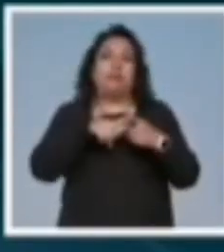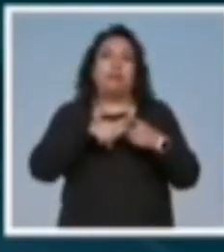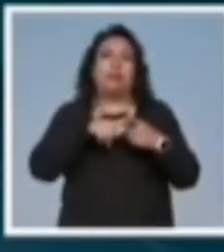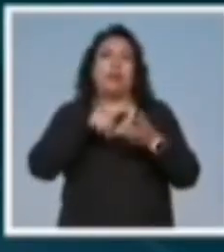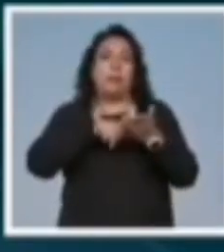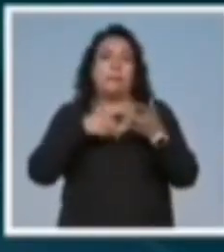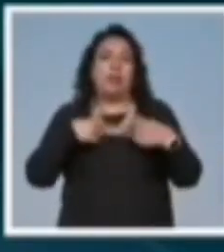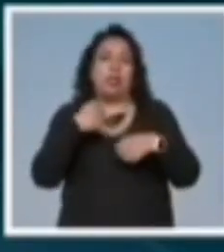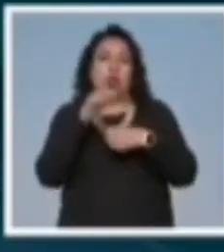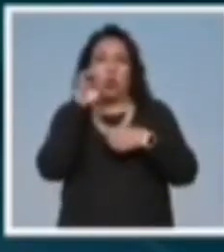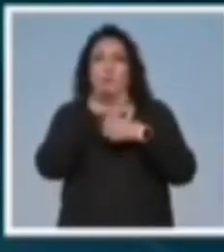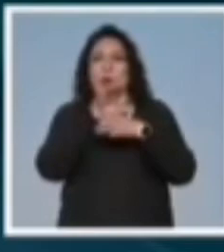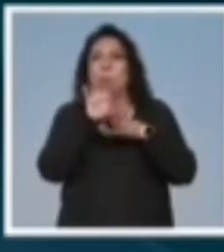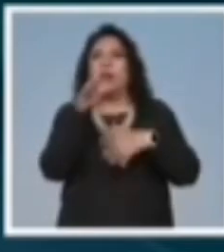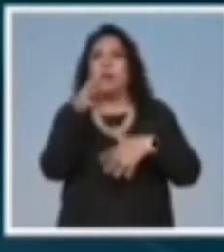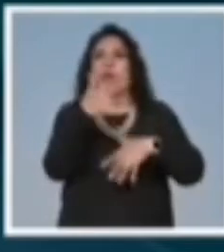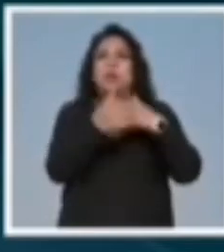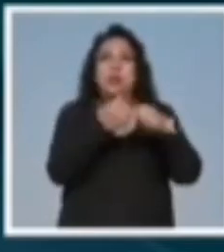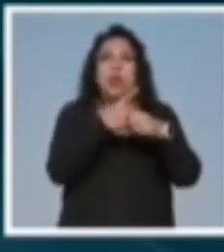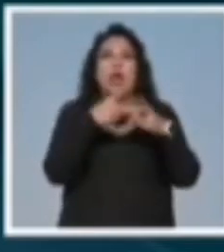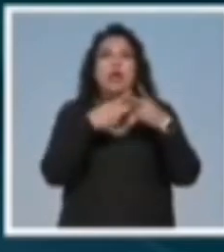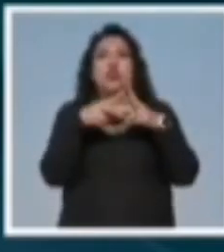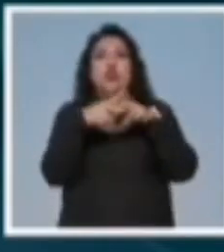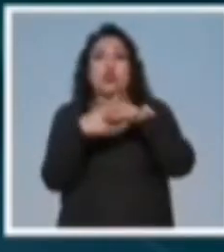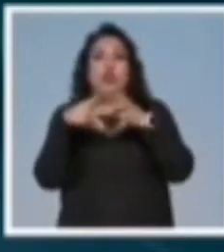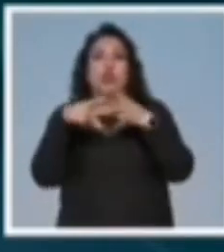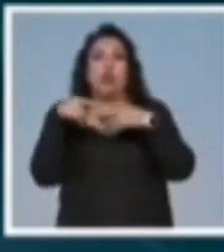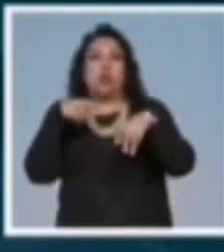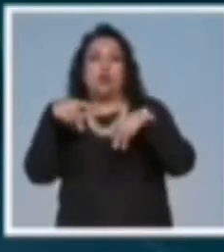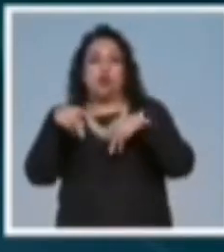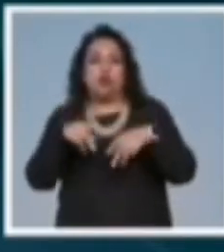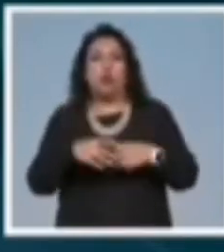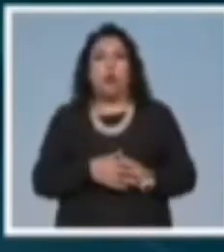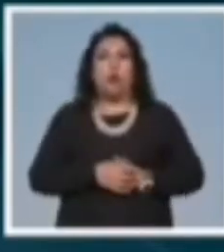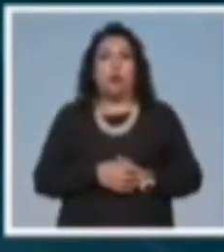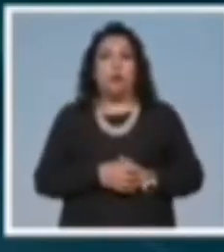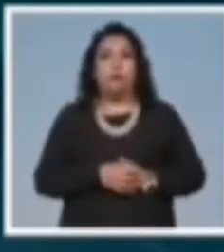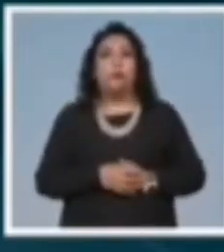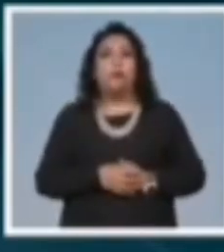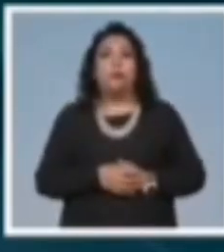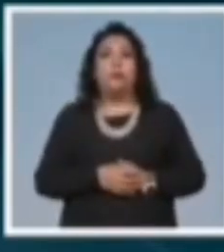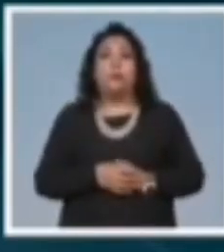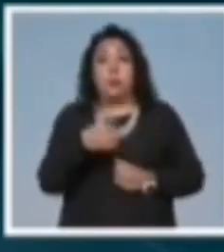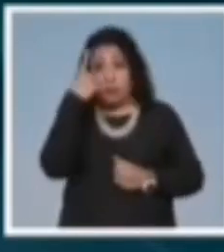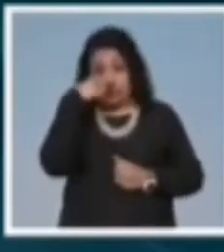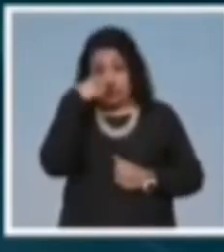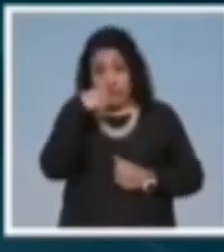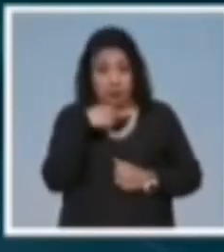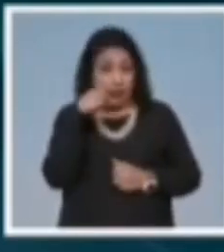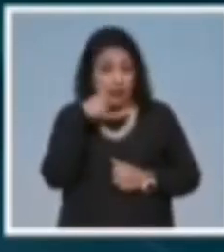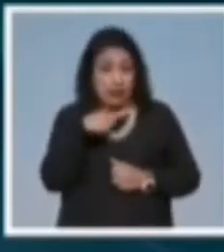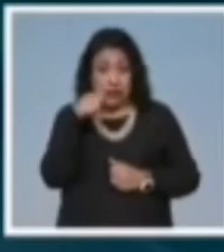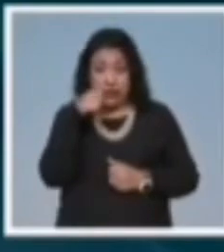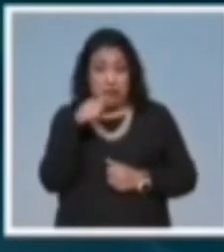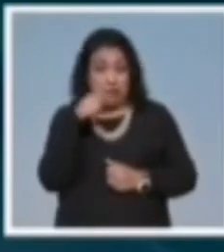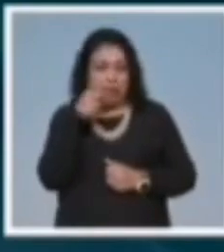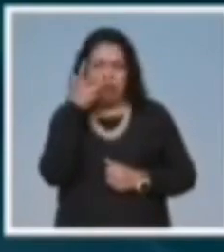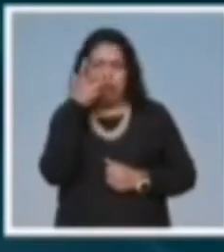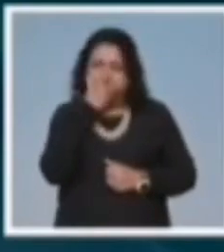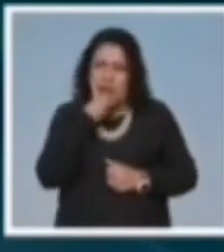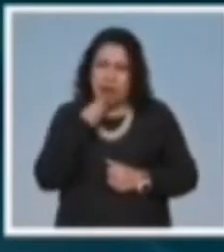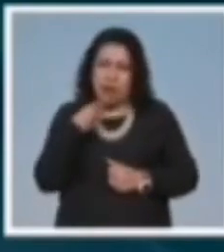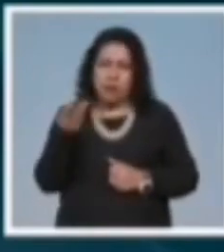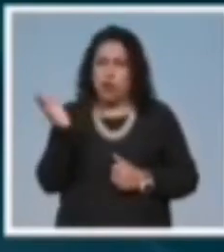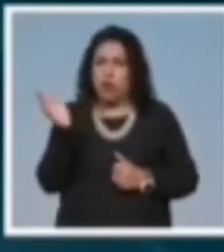nuestra cultura, como las quinceañeras, los luchadores y el fútbol. Es que para mí siempre ha sido algo